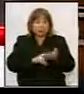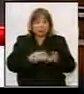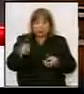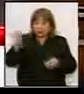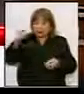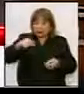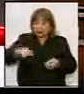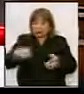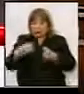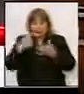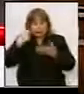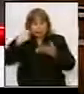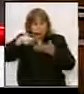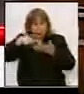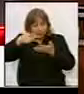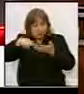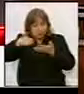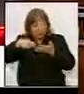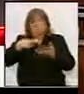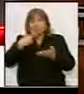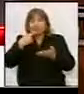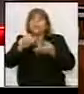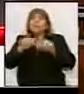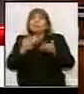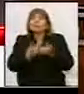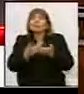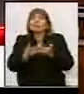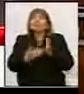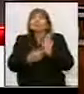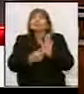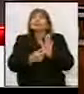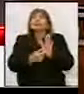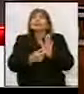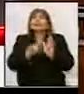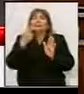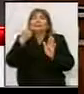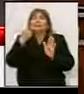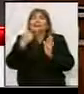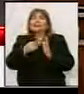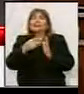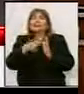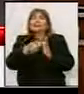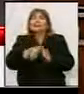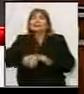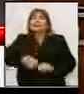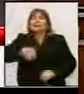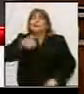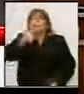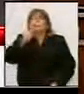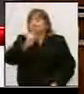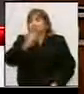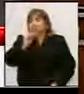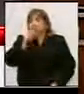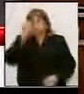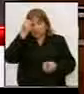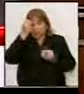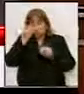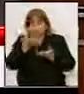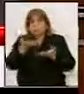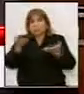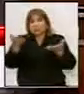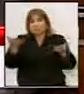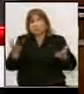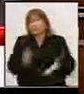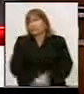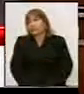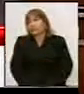a la Comisión de Fiscalización y ella ha podido acreditar que hizo estas observaciones y el directorio no las tomó en cuenta. Pero